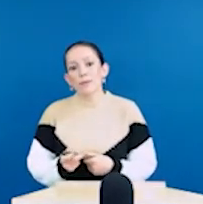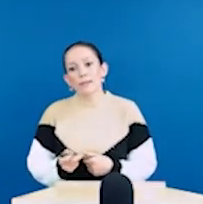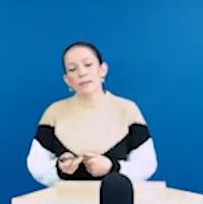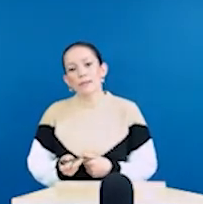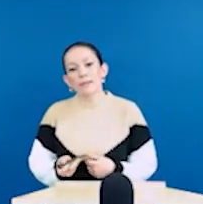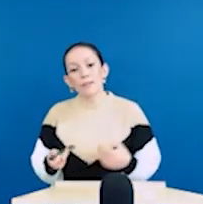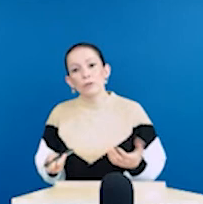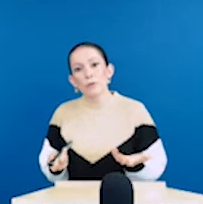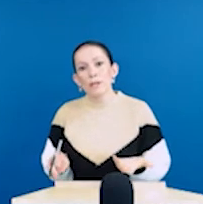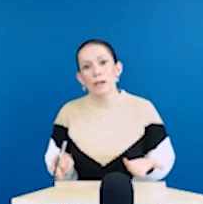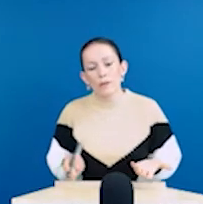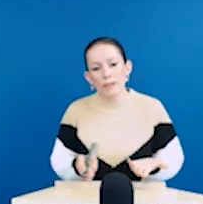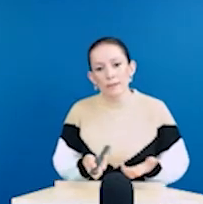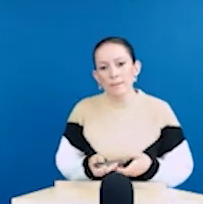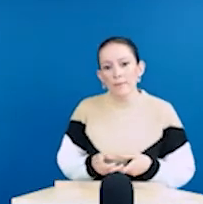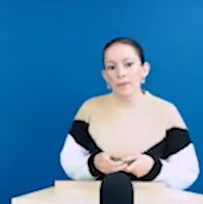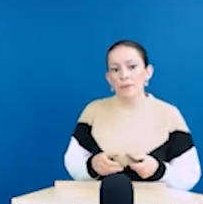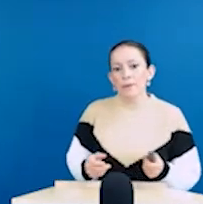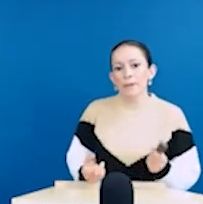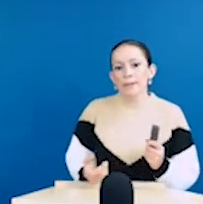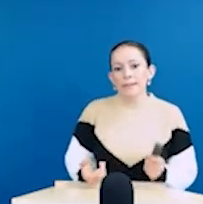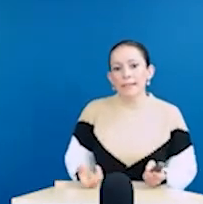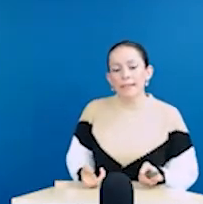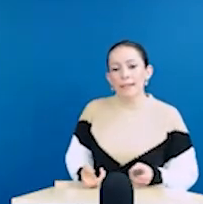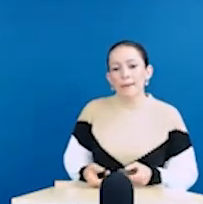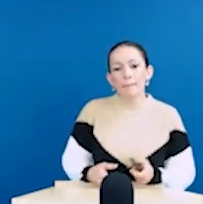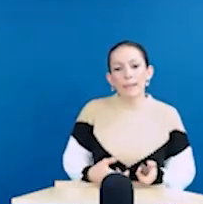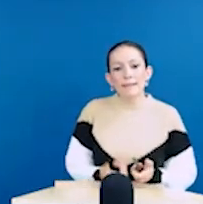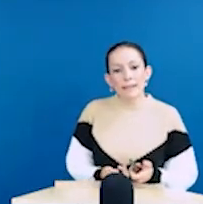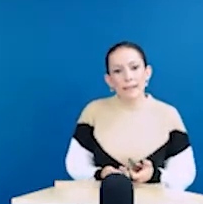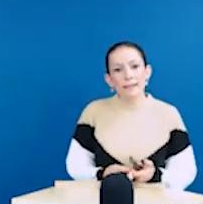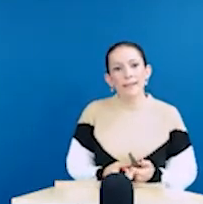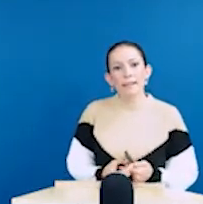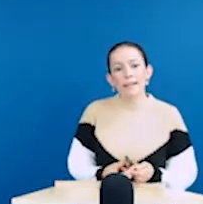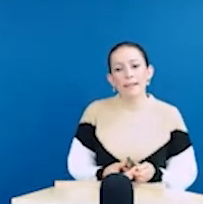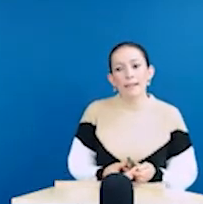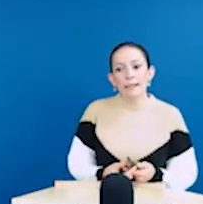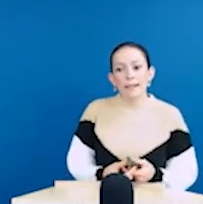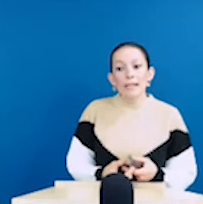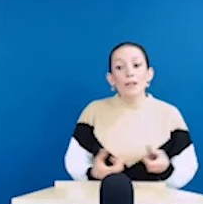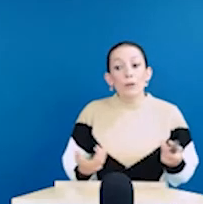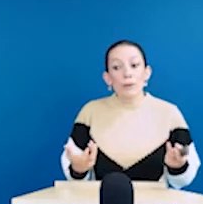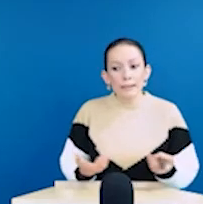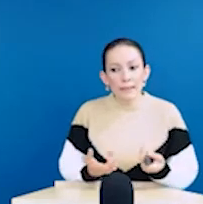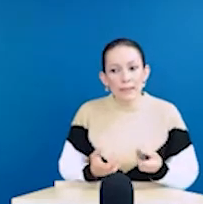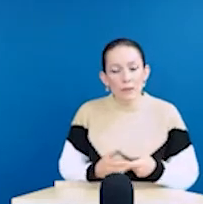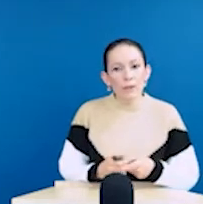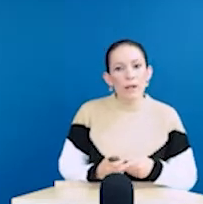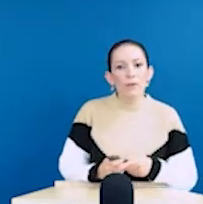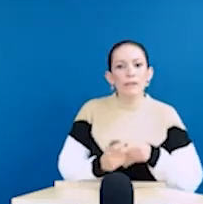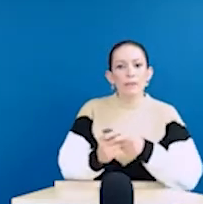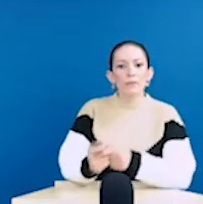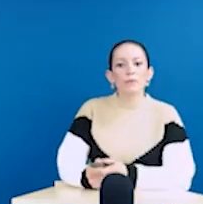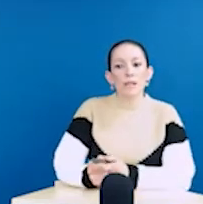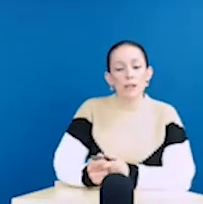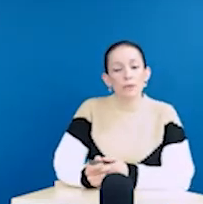muy importante. Estos cuidadores tienen que pensar y tienen que incluirse en el